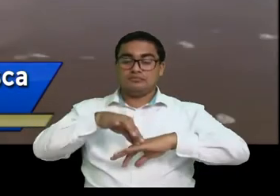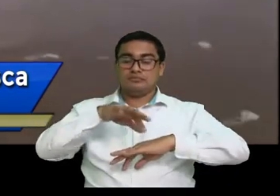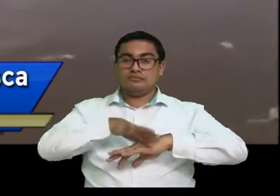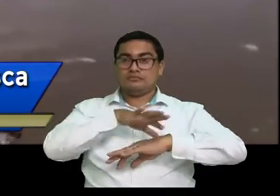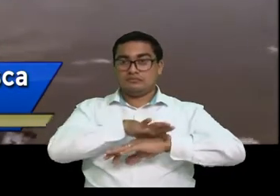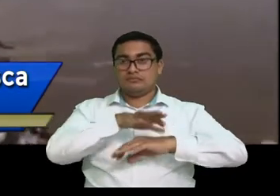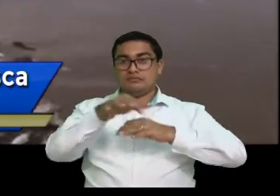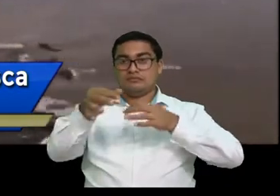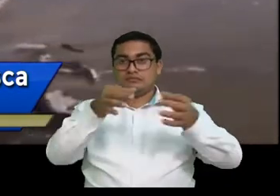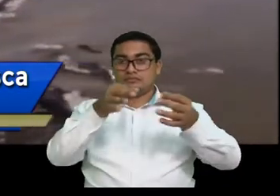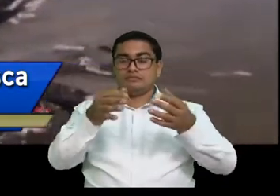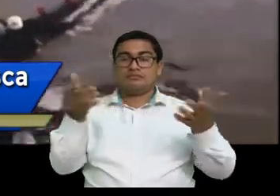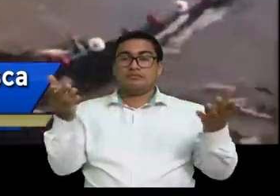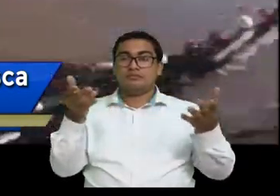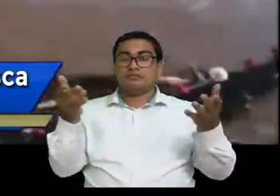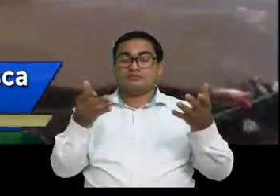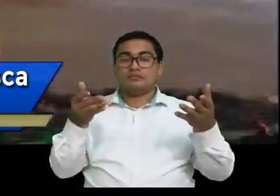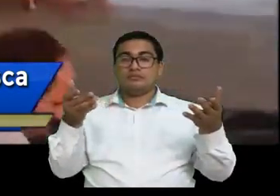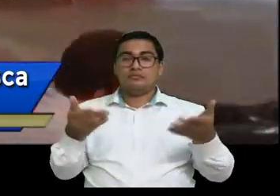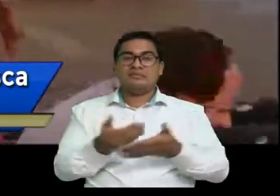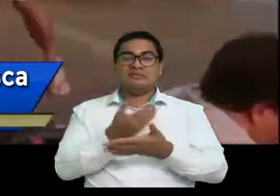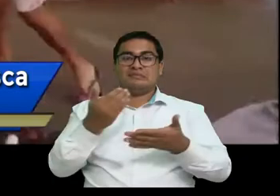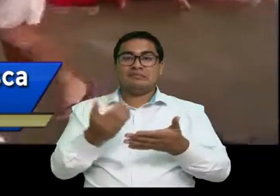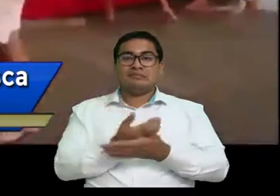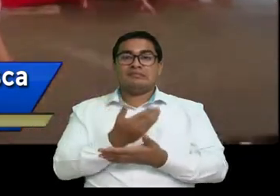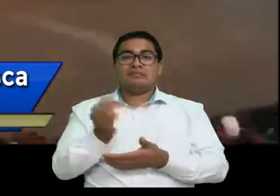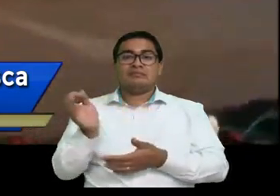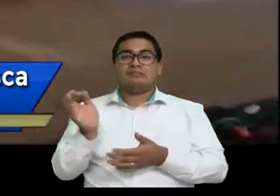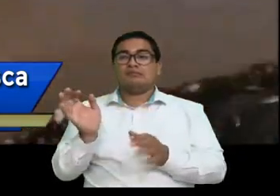Rosario, de estructurar una